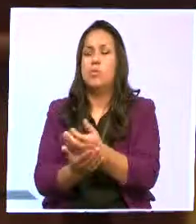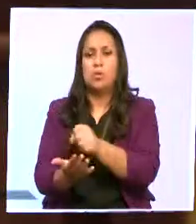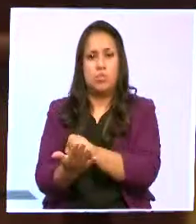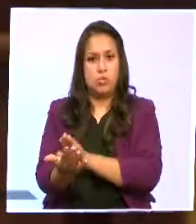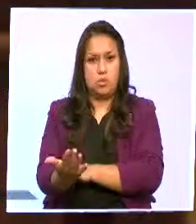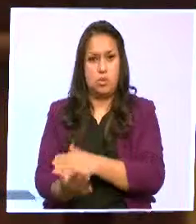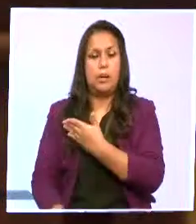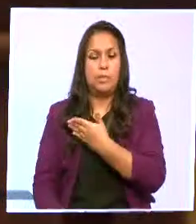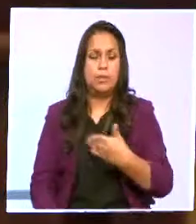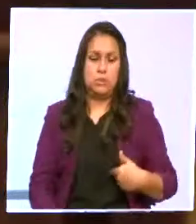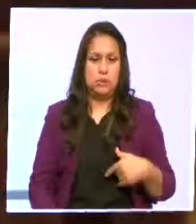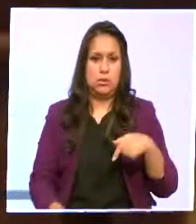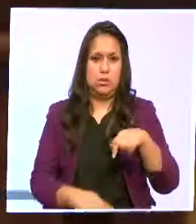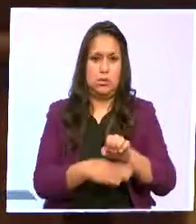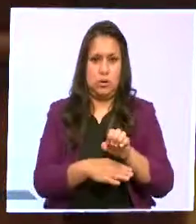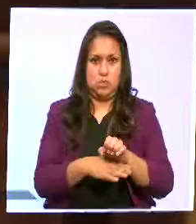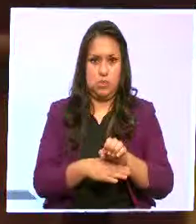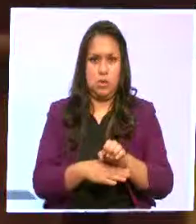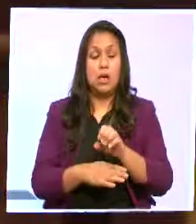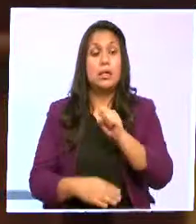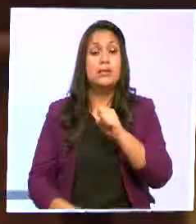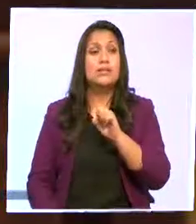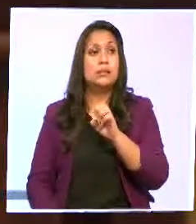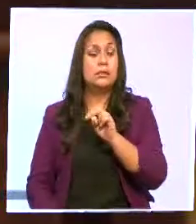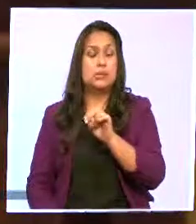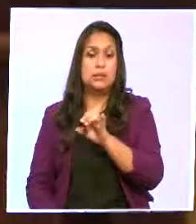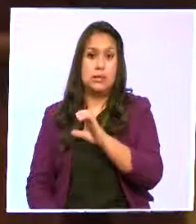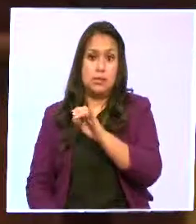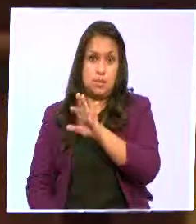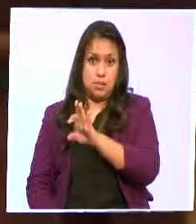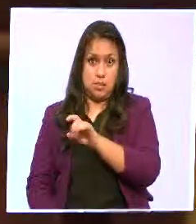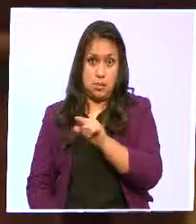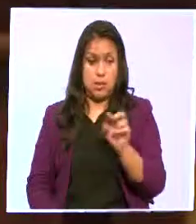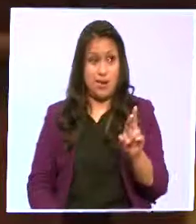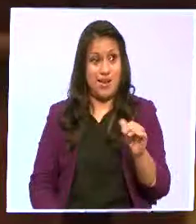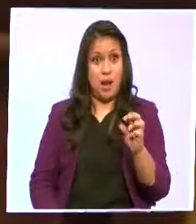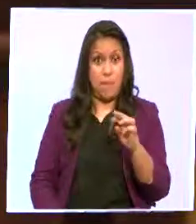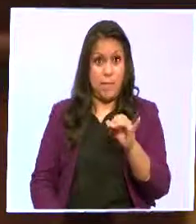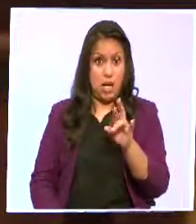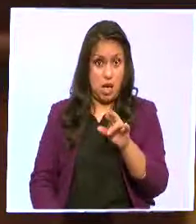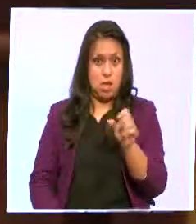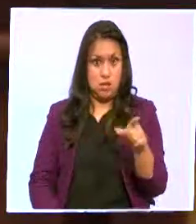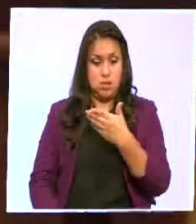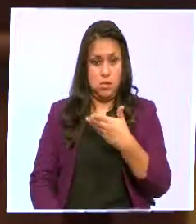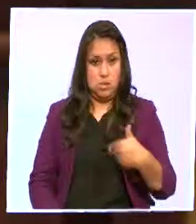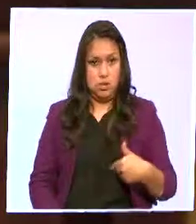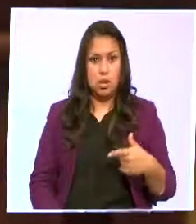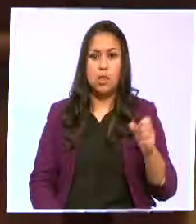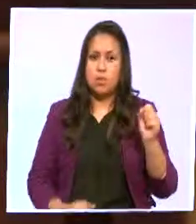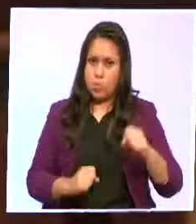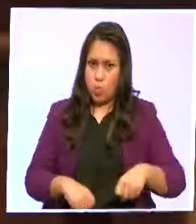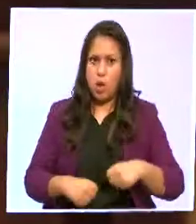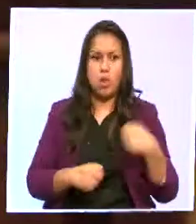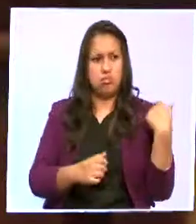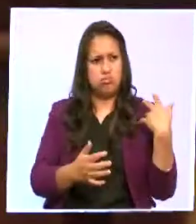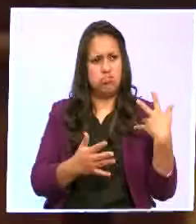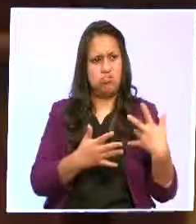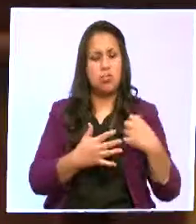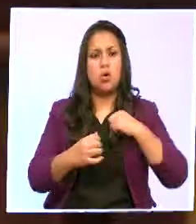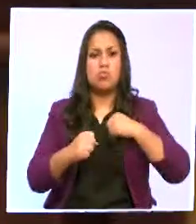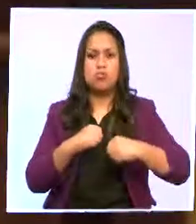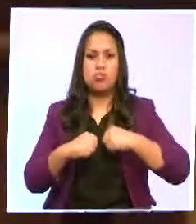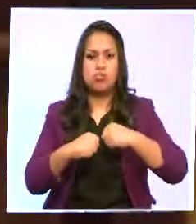el pse con senescyt con rené ramírez ha venido trabajando para poder tener un cierre adecuado de las universidades porque digo